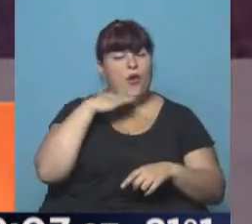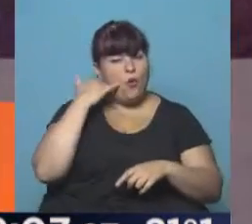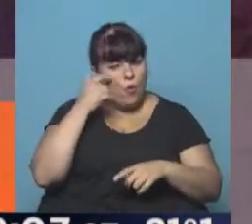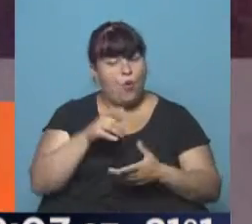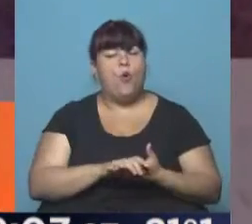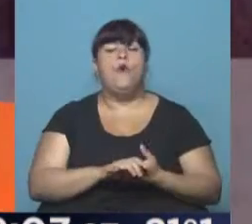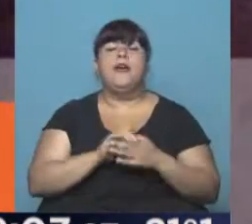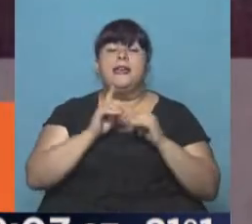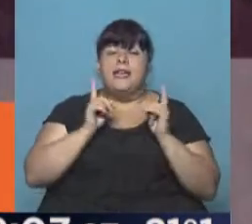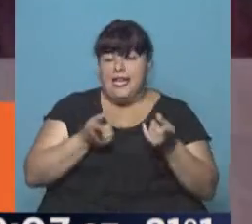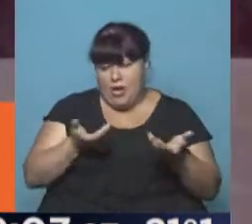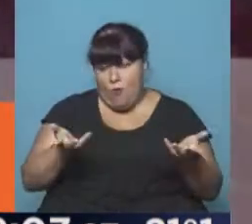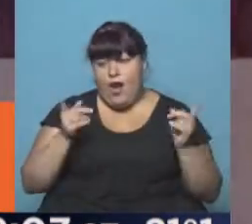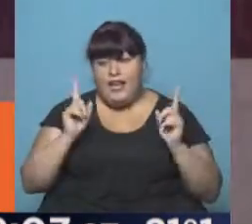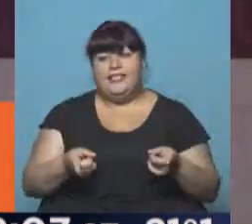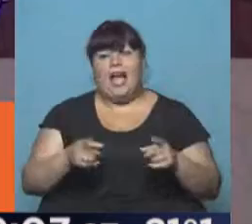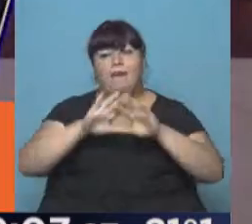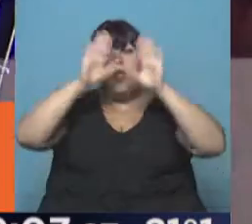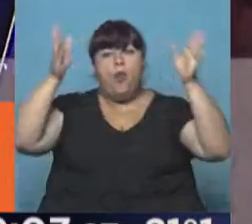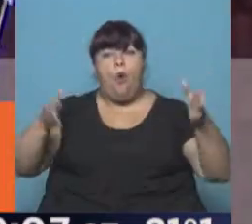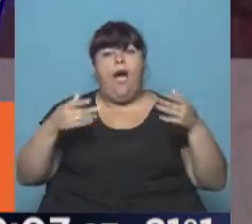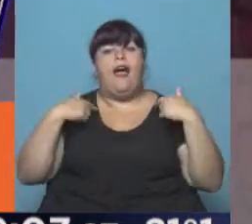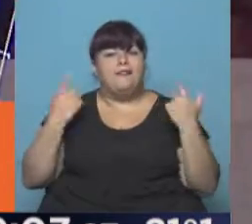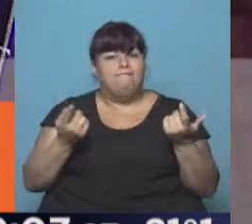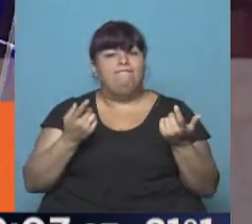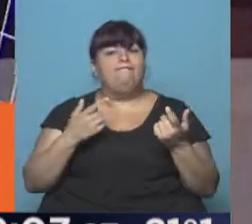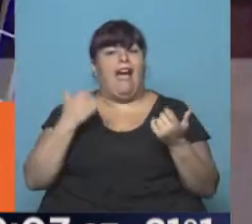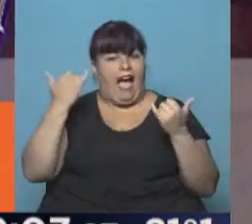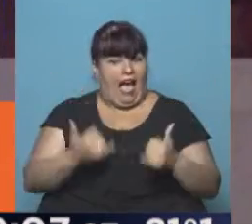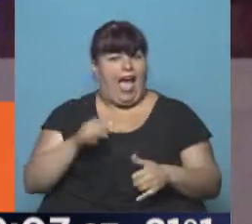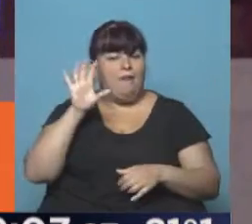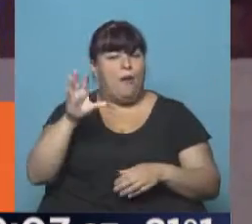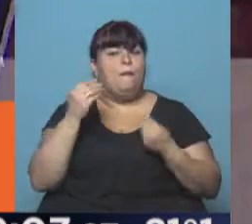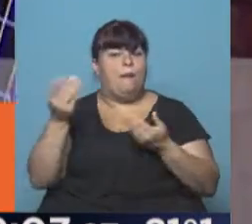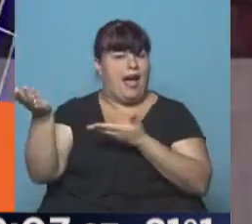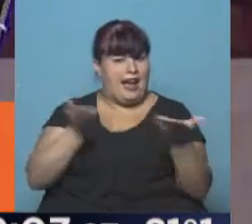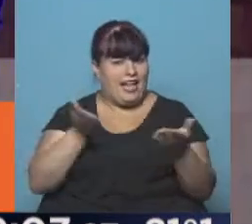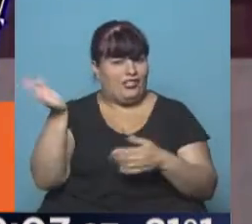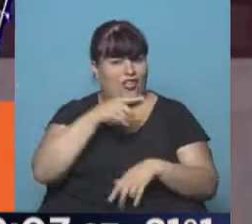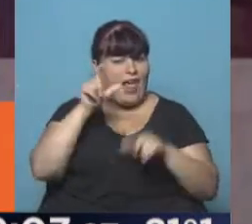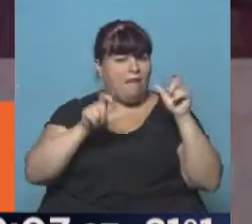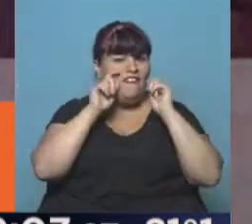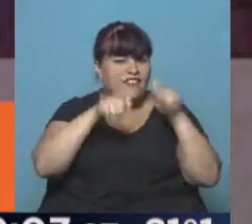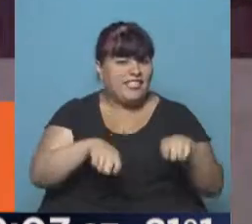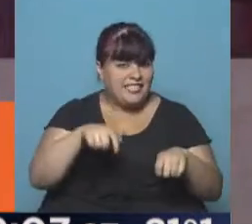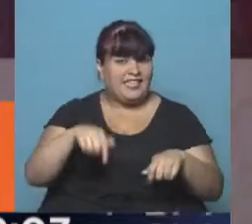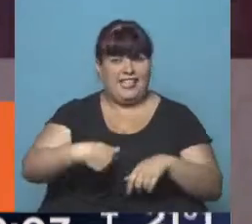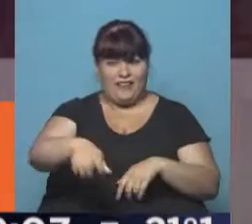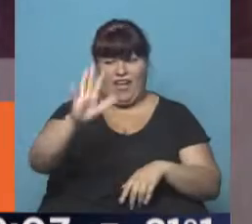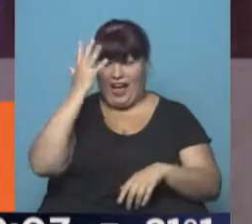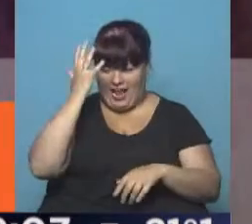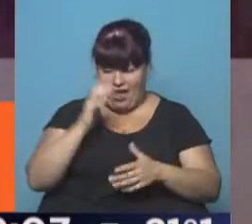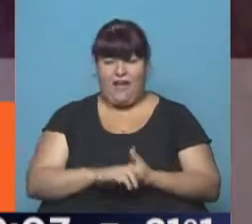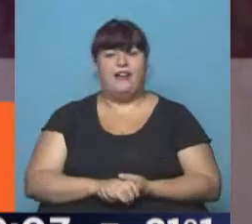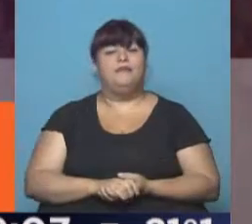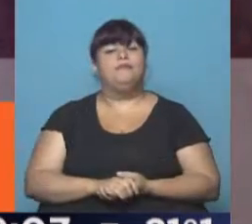provincia y bueno, también la infraestructura con la cual contamos en la provincia para recibir a todos los visitantes en estos próximos carnavales,